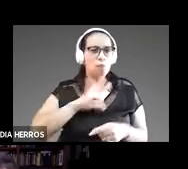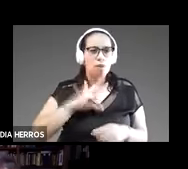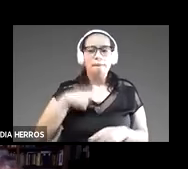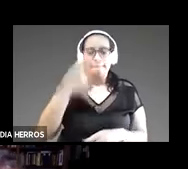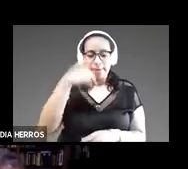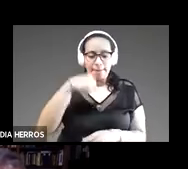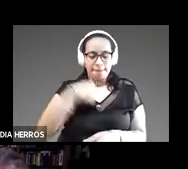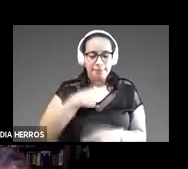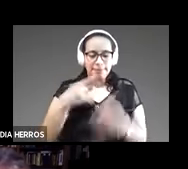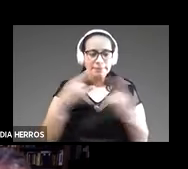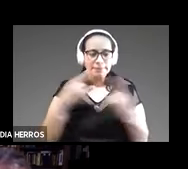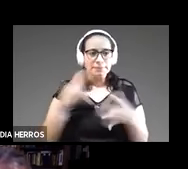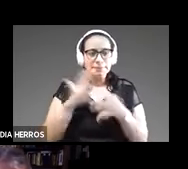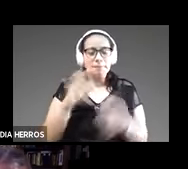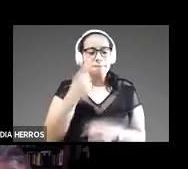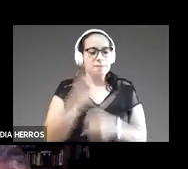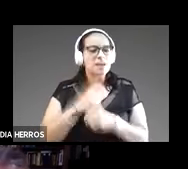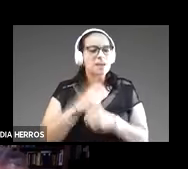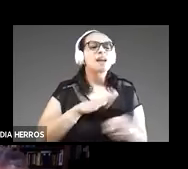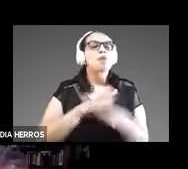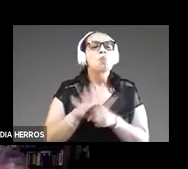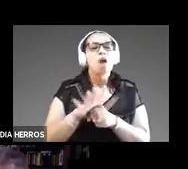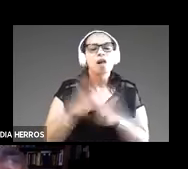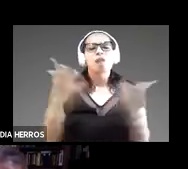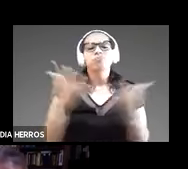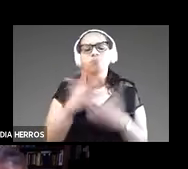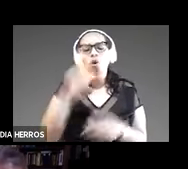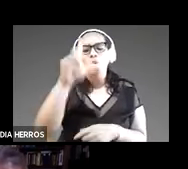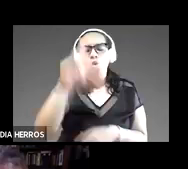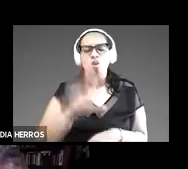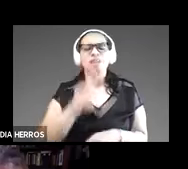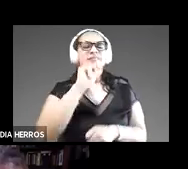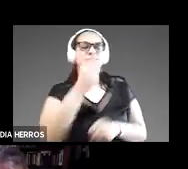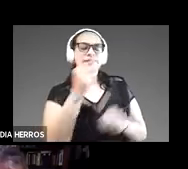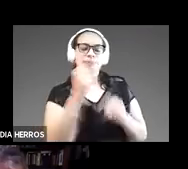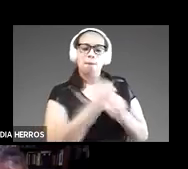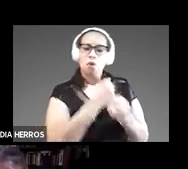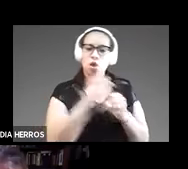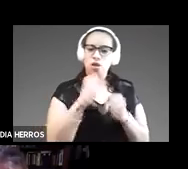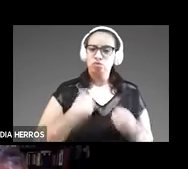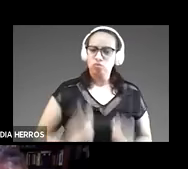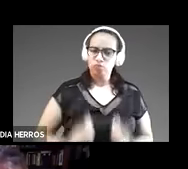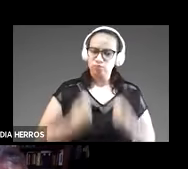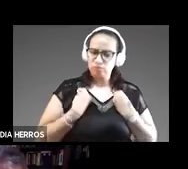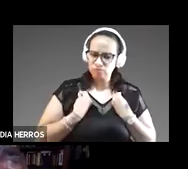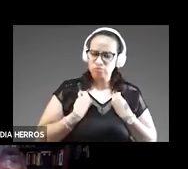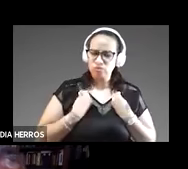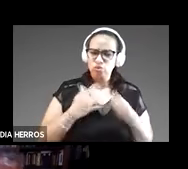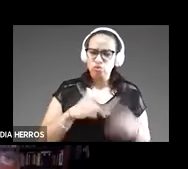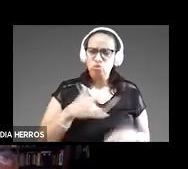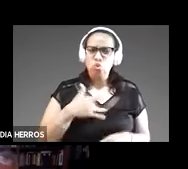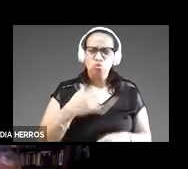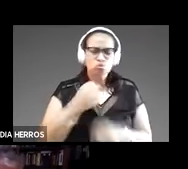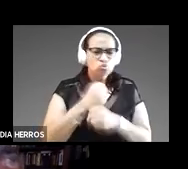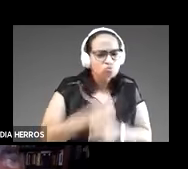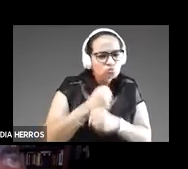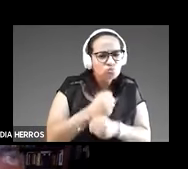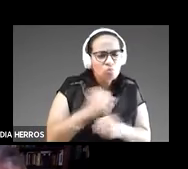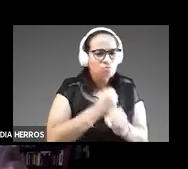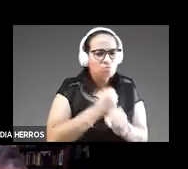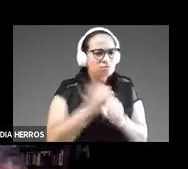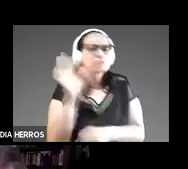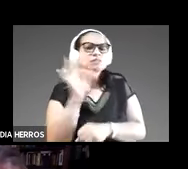que hacemos el lunes. ¿Qué es violencia? ¿Sé que lo que estoy viviendo es violencia? Tal vez no. Una de las